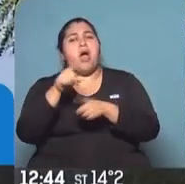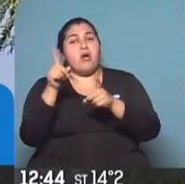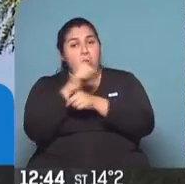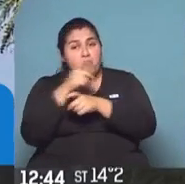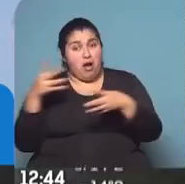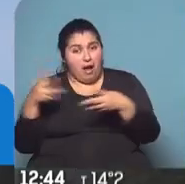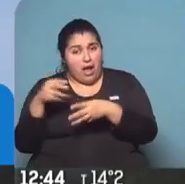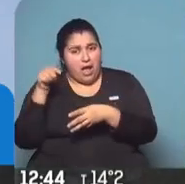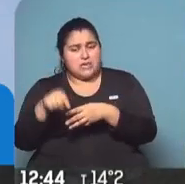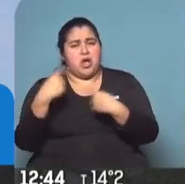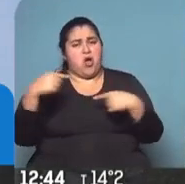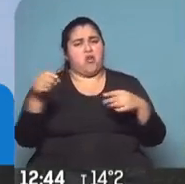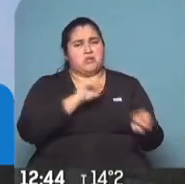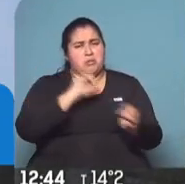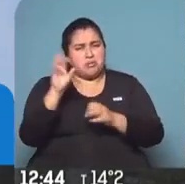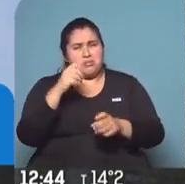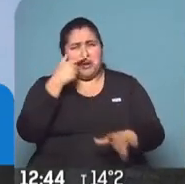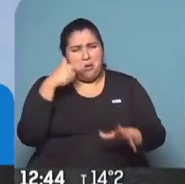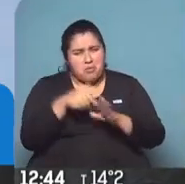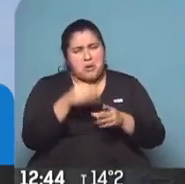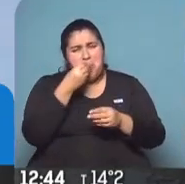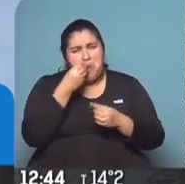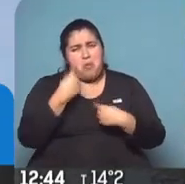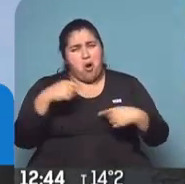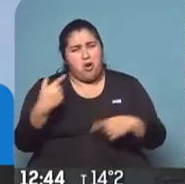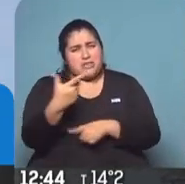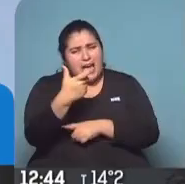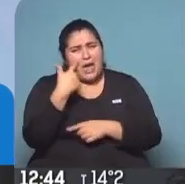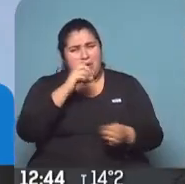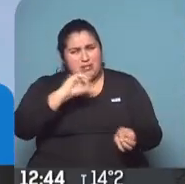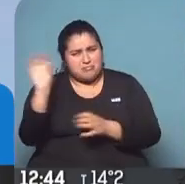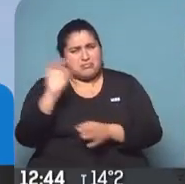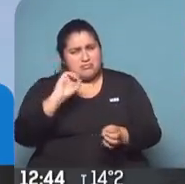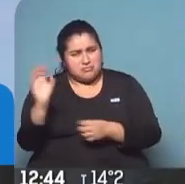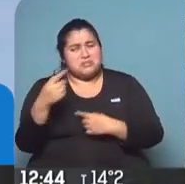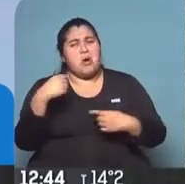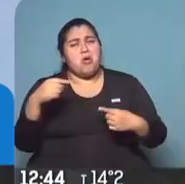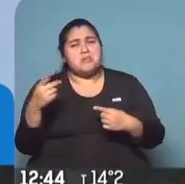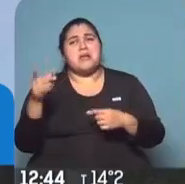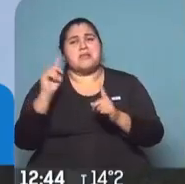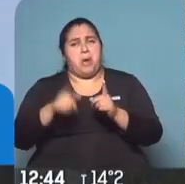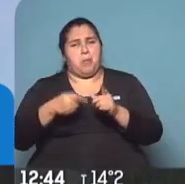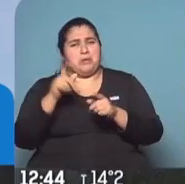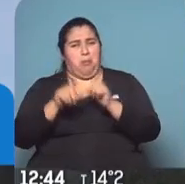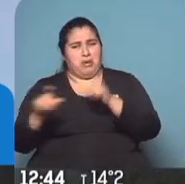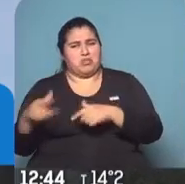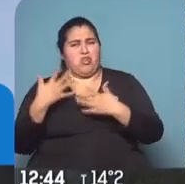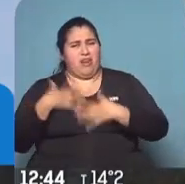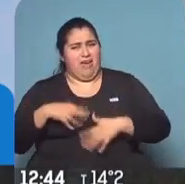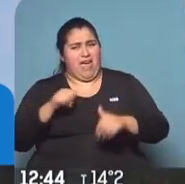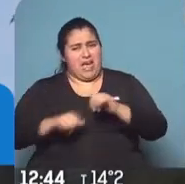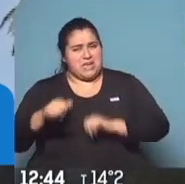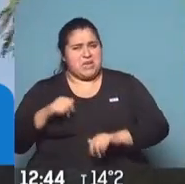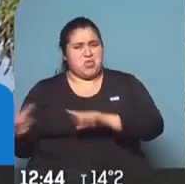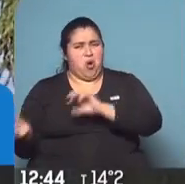transportaron tropas como regeneron de poblaciones derribadas y evacuaron heridos de unos